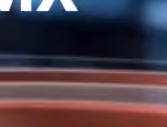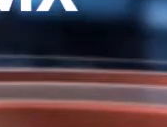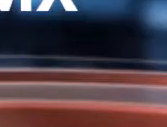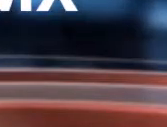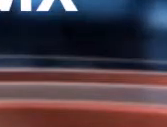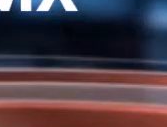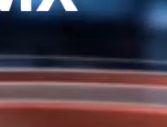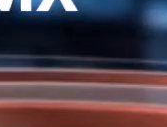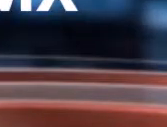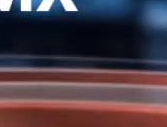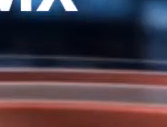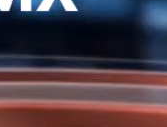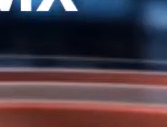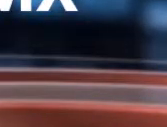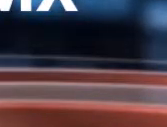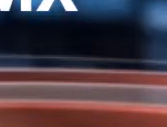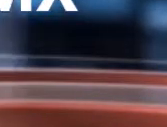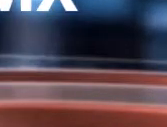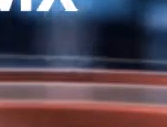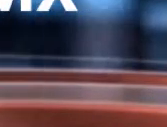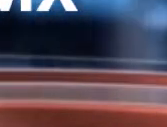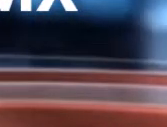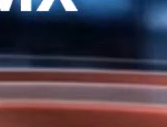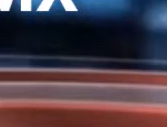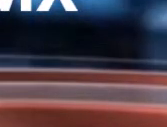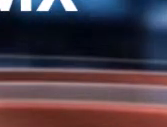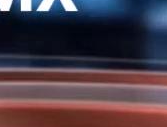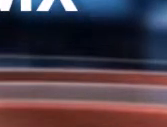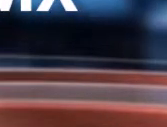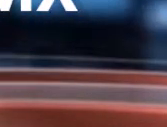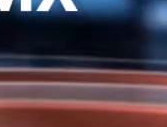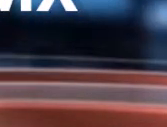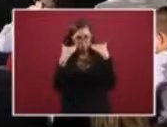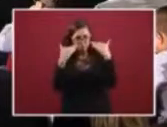hidalgo noticias mx presenta